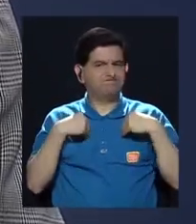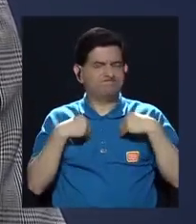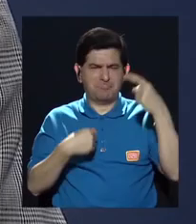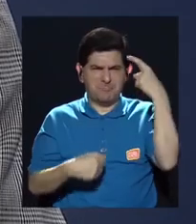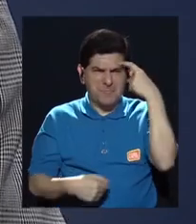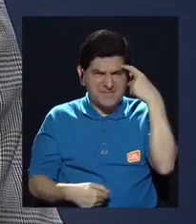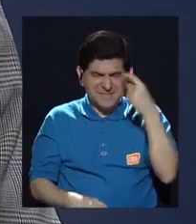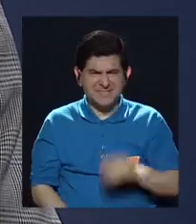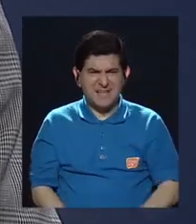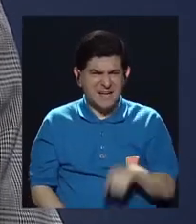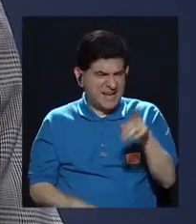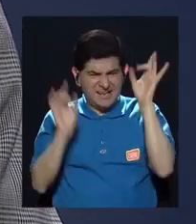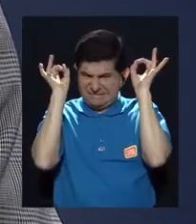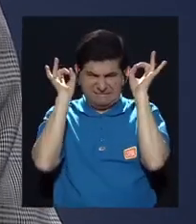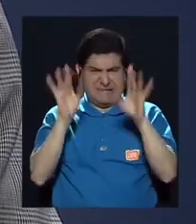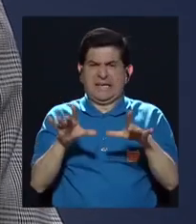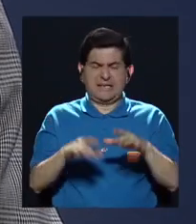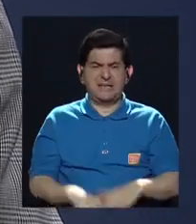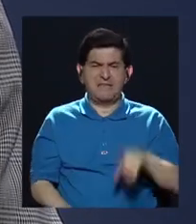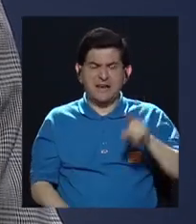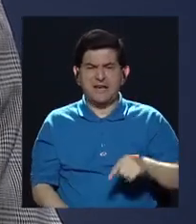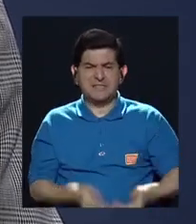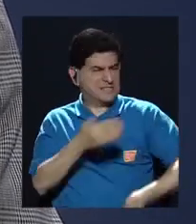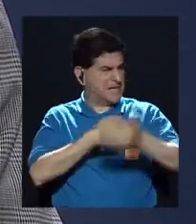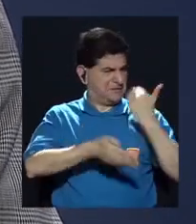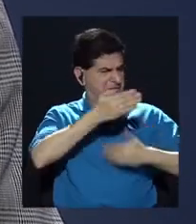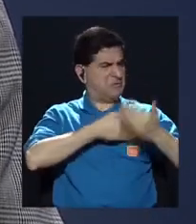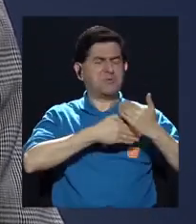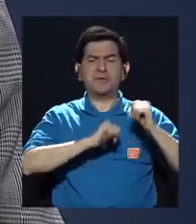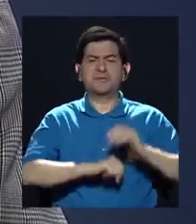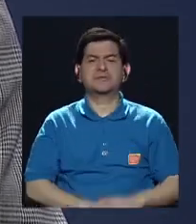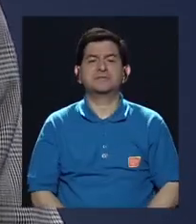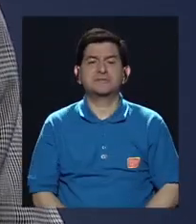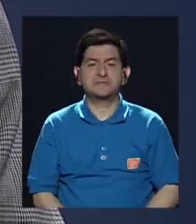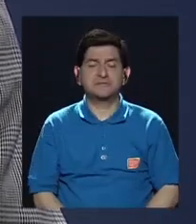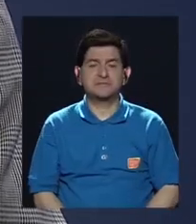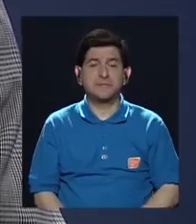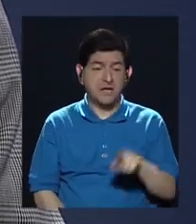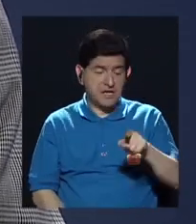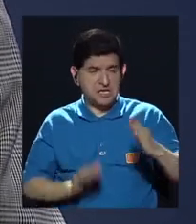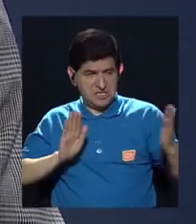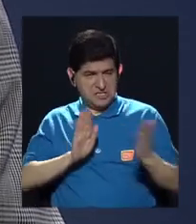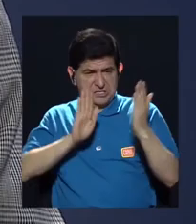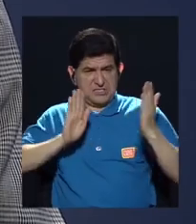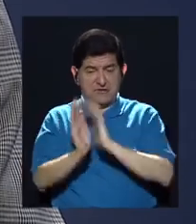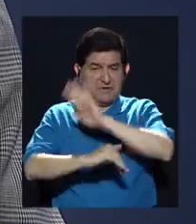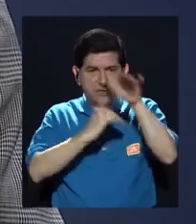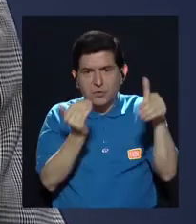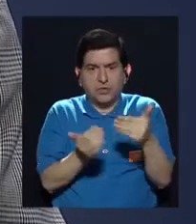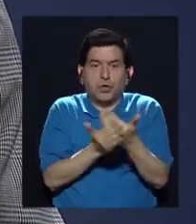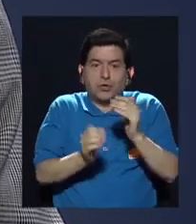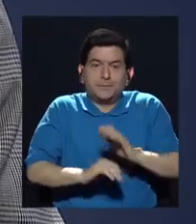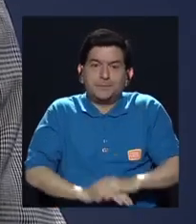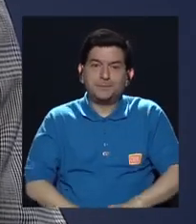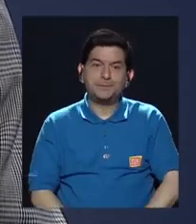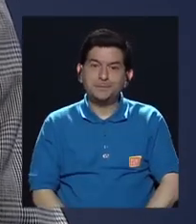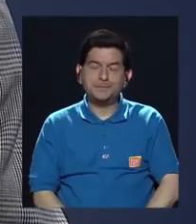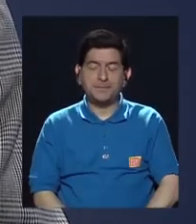toleraban, consideraban que era una barbaridad y que había que echar para atrás. Y él hizo resistencia a todo